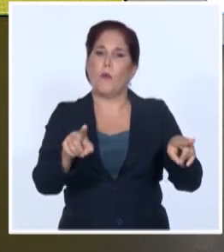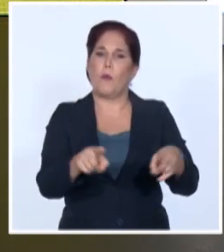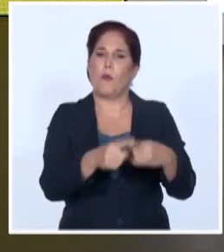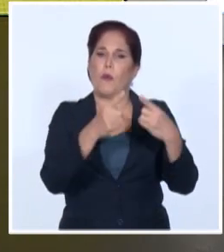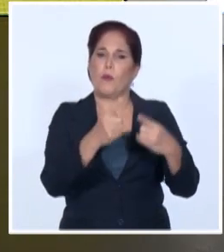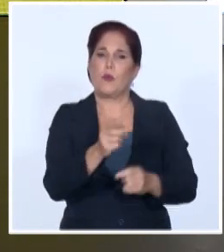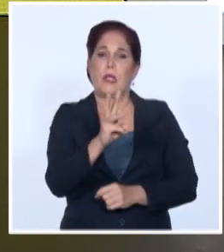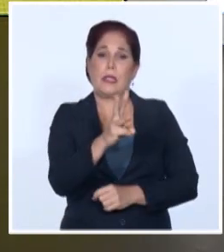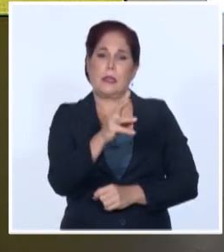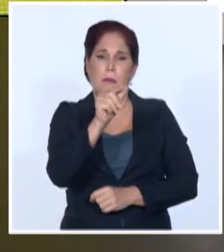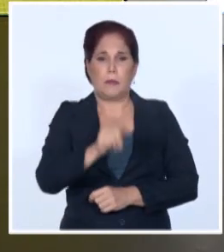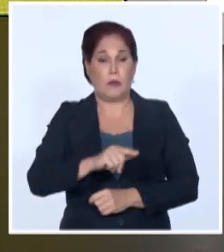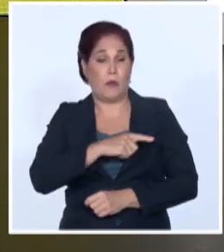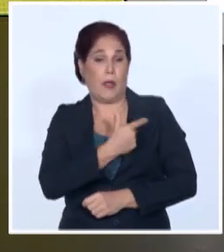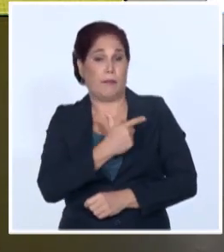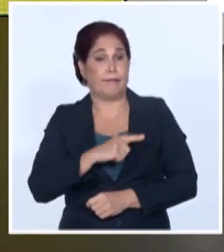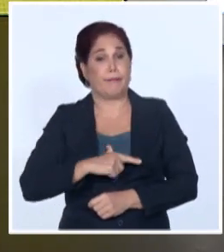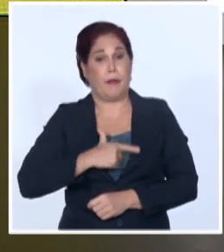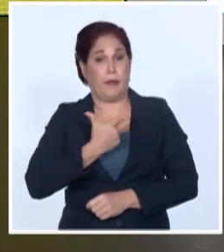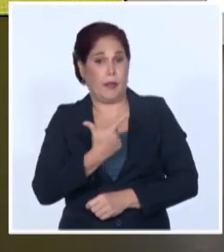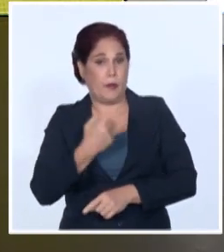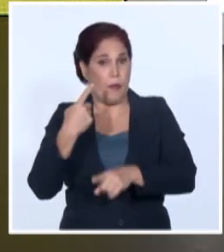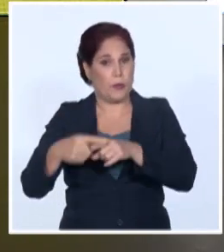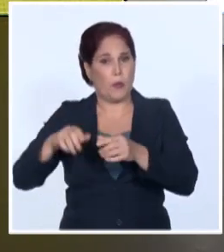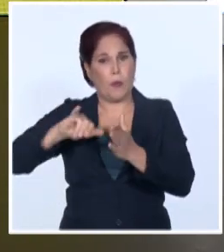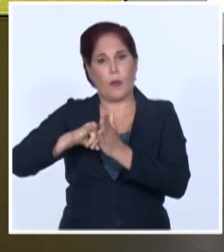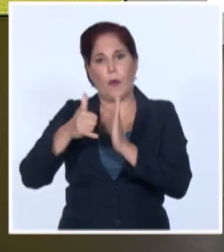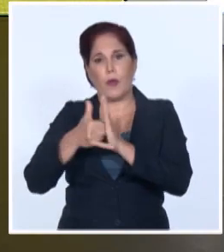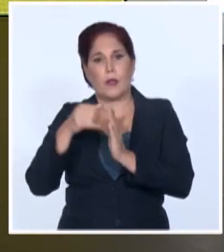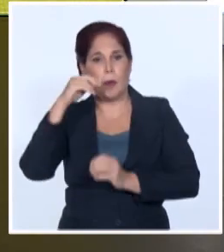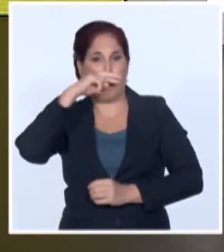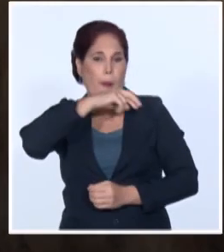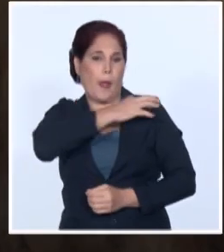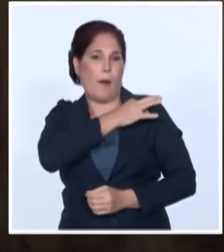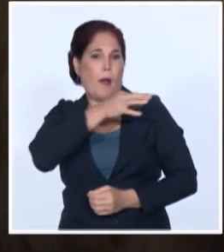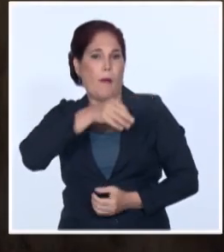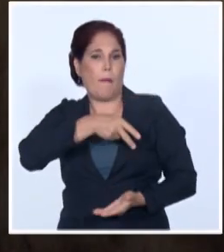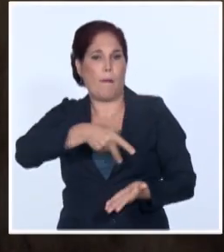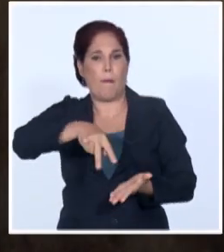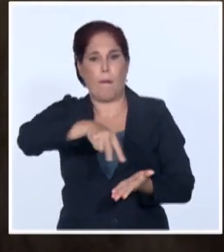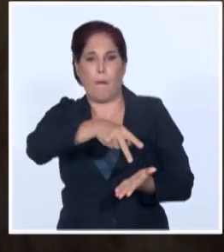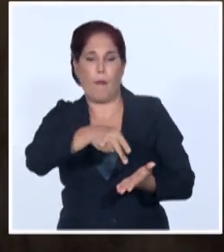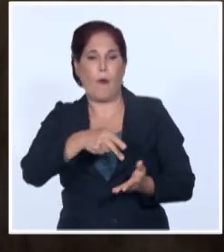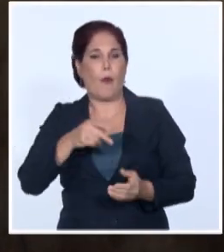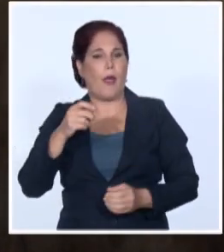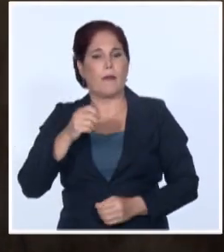Palabras y Trova Roco junto al proyecto de modas Vestir la Edad.